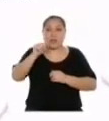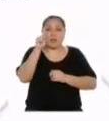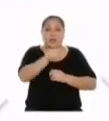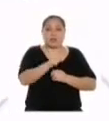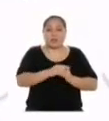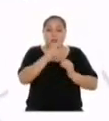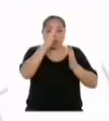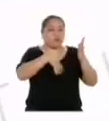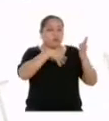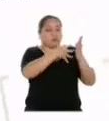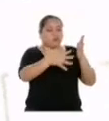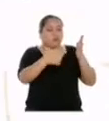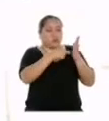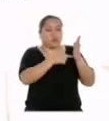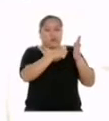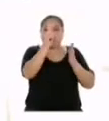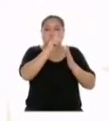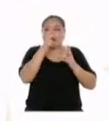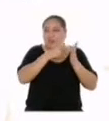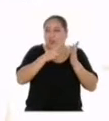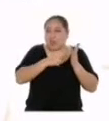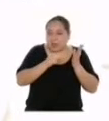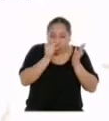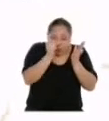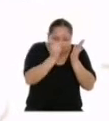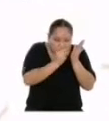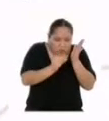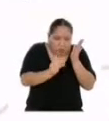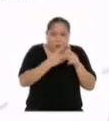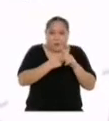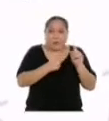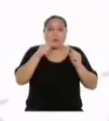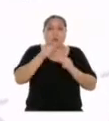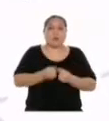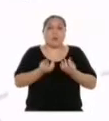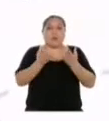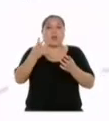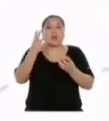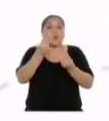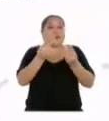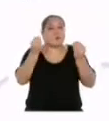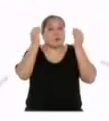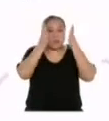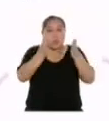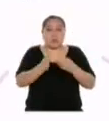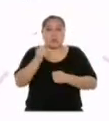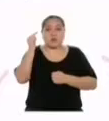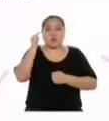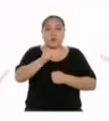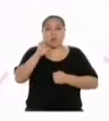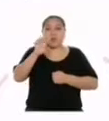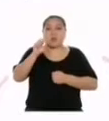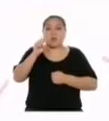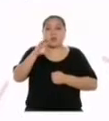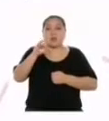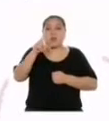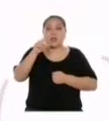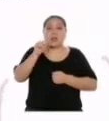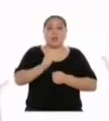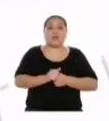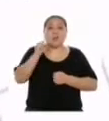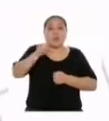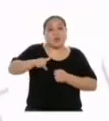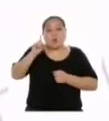del gráfico que usualmente no se lee, pero debe prestársele mucha atención. Una escala de 1 en